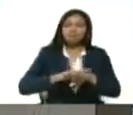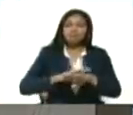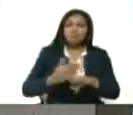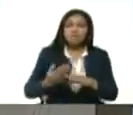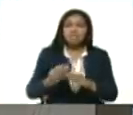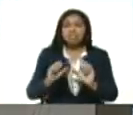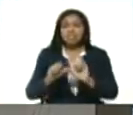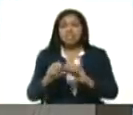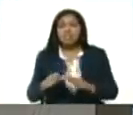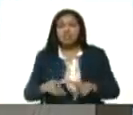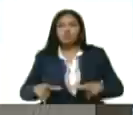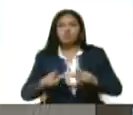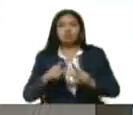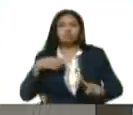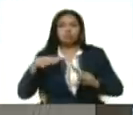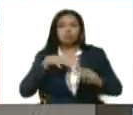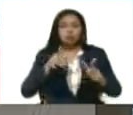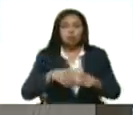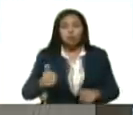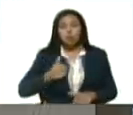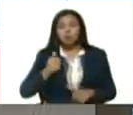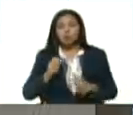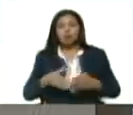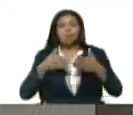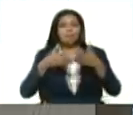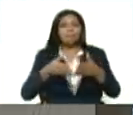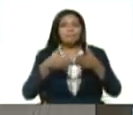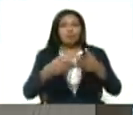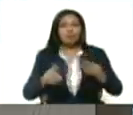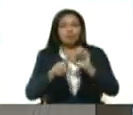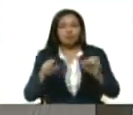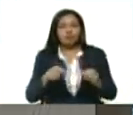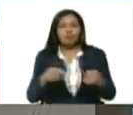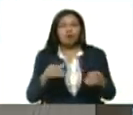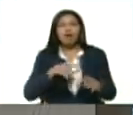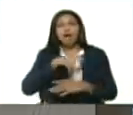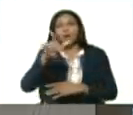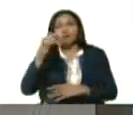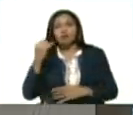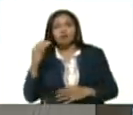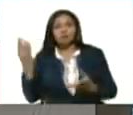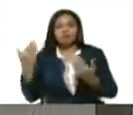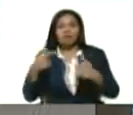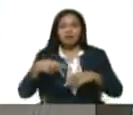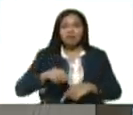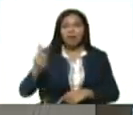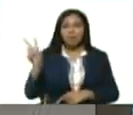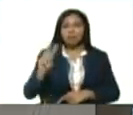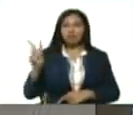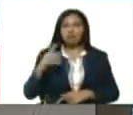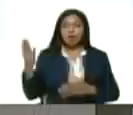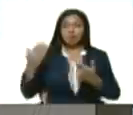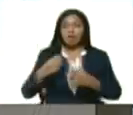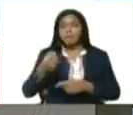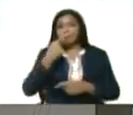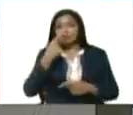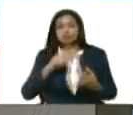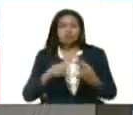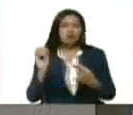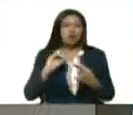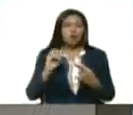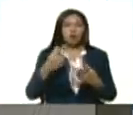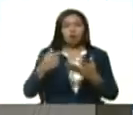quiera recrudecer la persecución contra cualquier barco o contra cualquier avión que quiera venir a Venezuela a traer medicinas o a